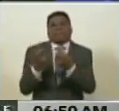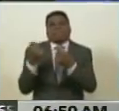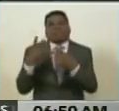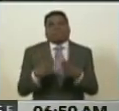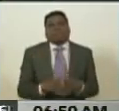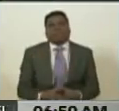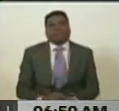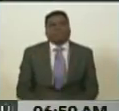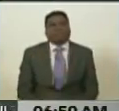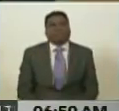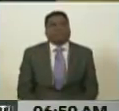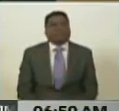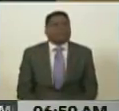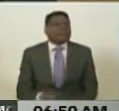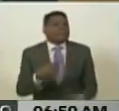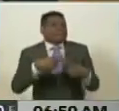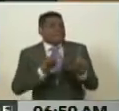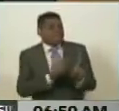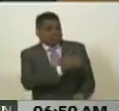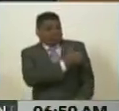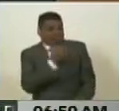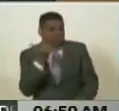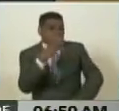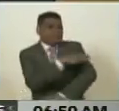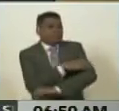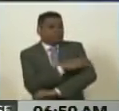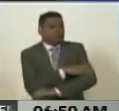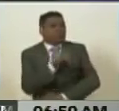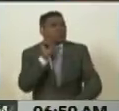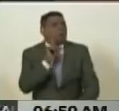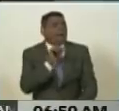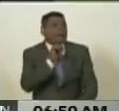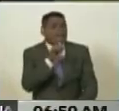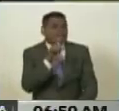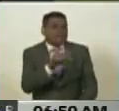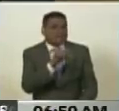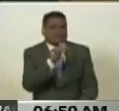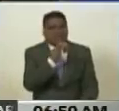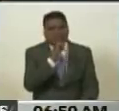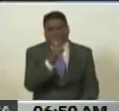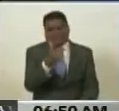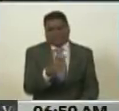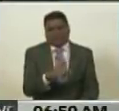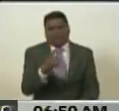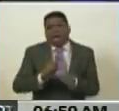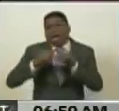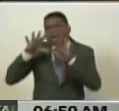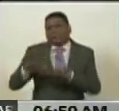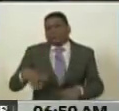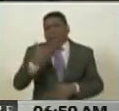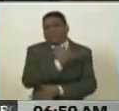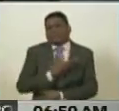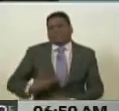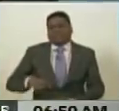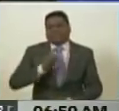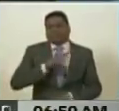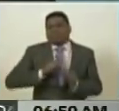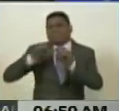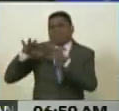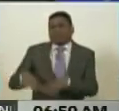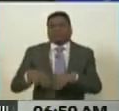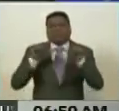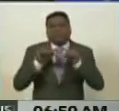divisas. Eh, desgraciadamente para ellos la mala noticia que le tenemos es que el presidente Maduro no va a abandonar a los trabajadores y las trabajadoras. que el presidente Maduro va